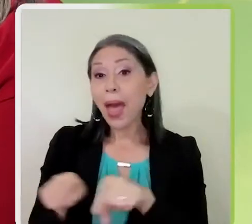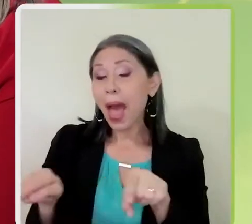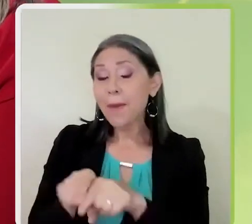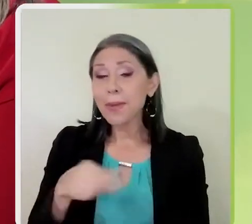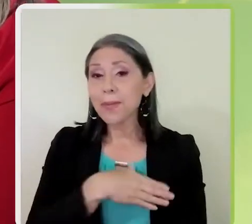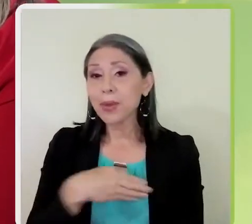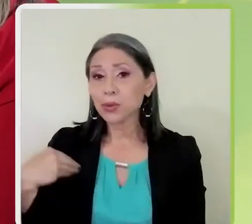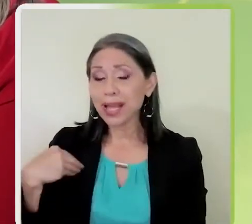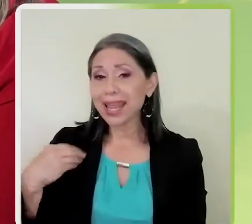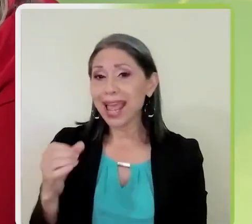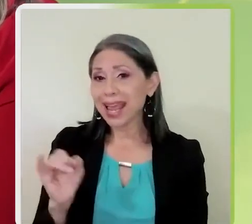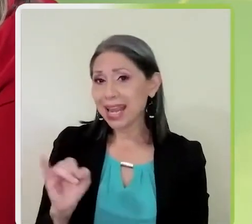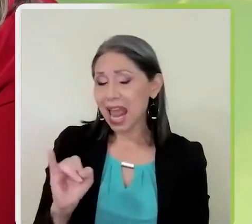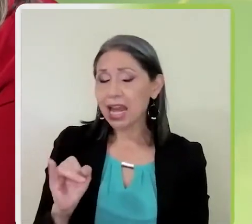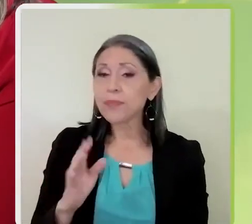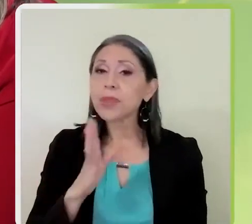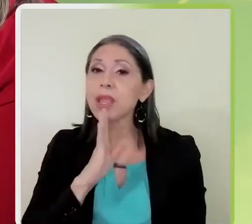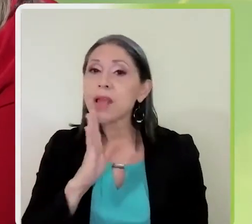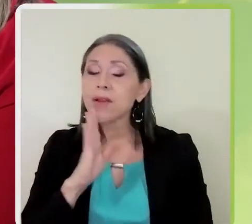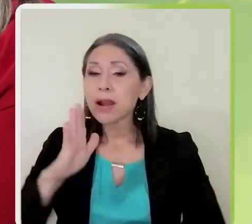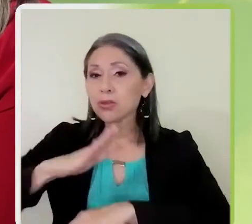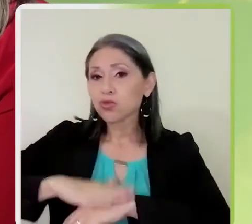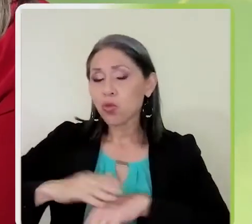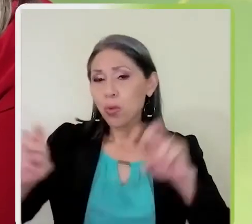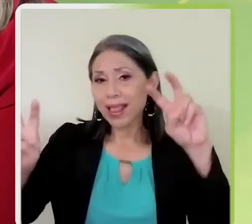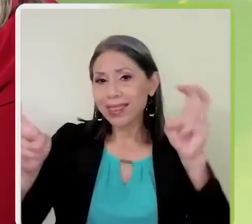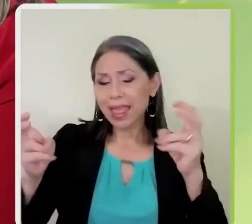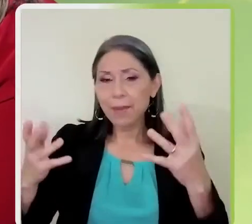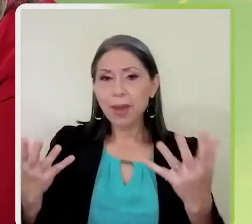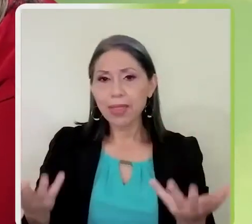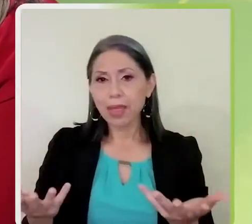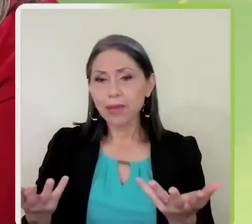Iliana, que nos refiriéramos más bien al tema de,